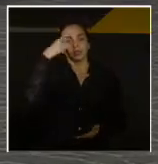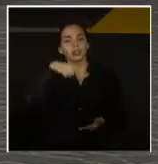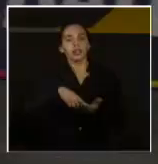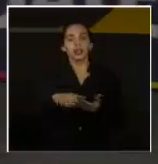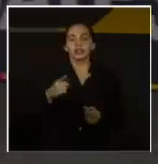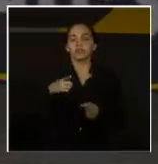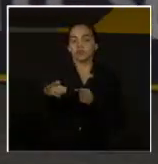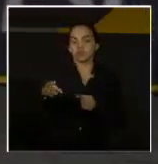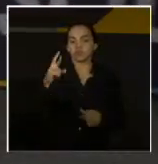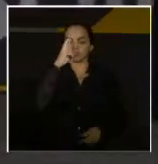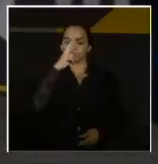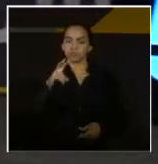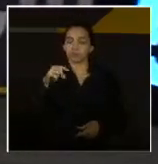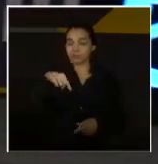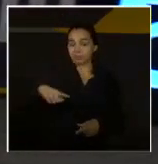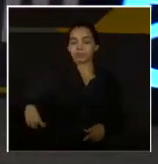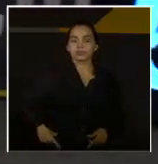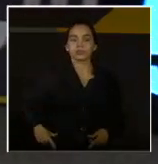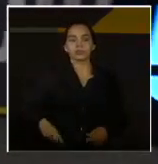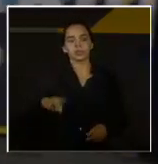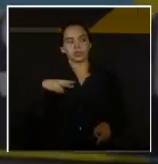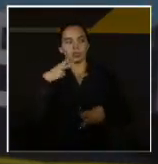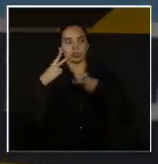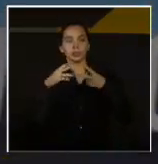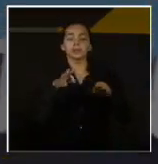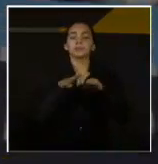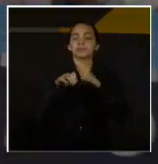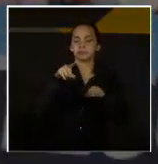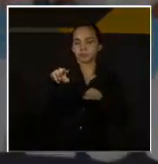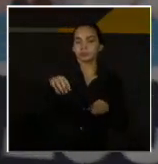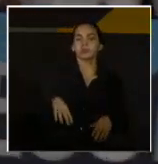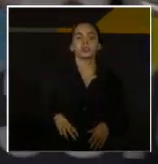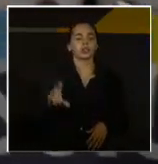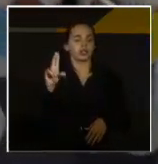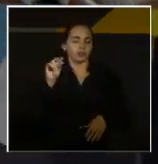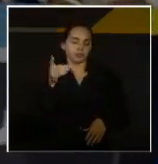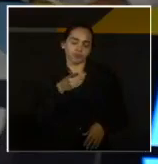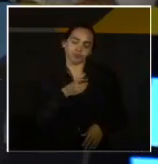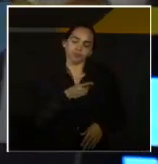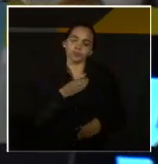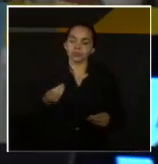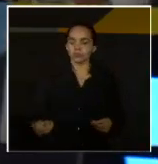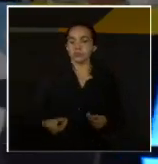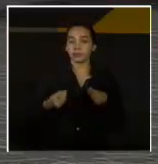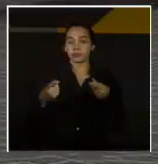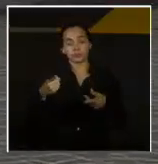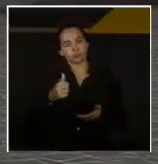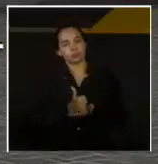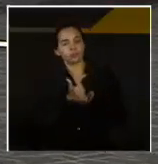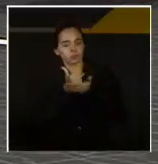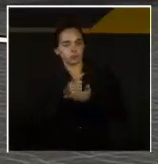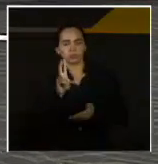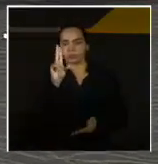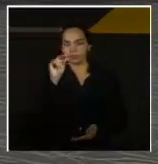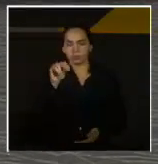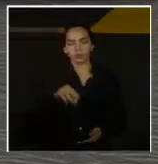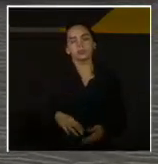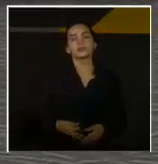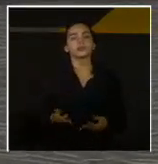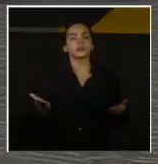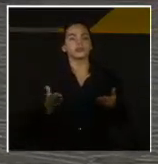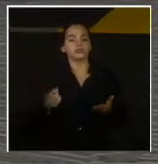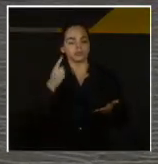ver con la responsabilidad del gobierno. Vamos a trabajar con ellas, pero no solamente vamos a darles ese apoyo, esa claridad. Vamos